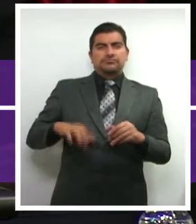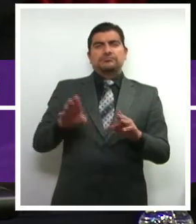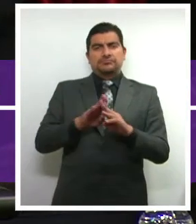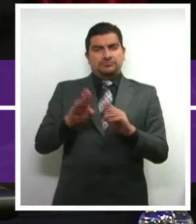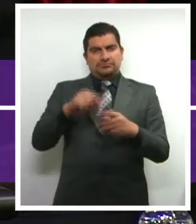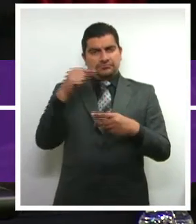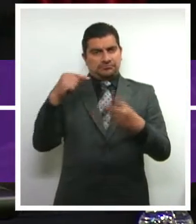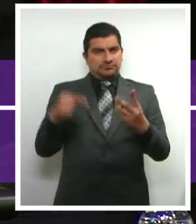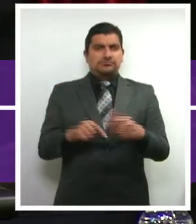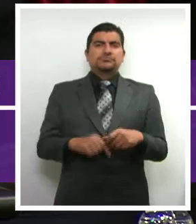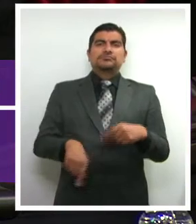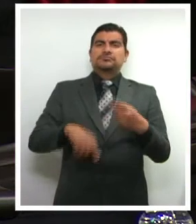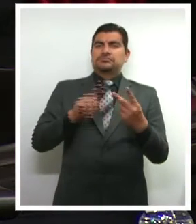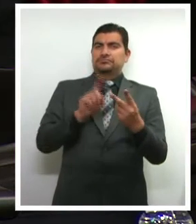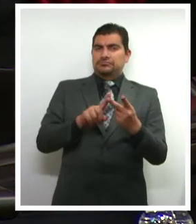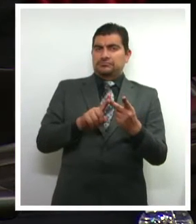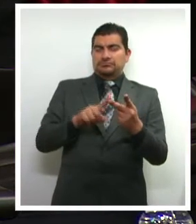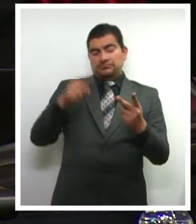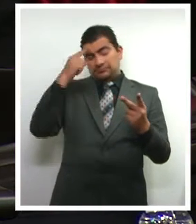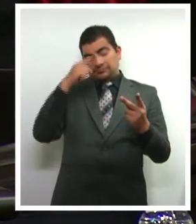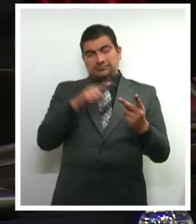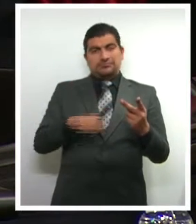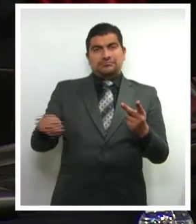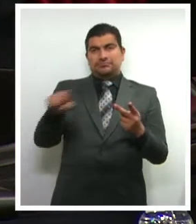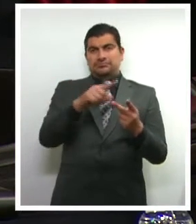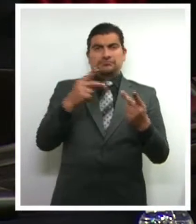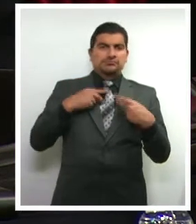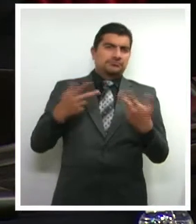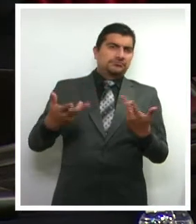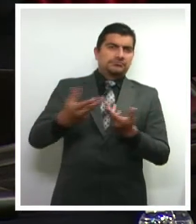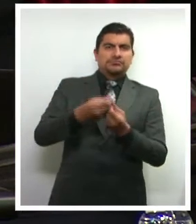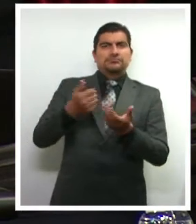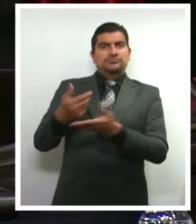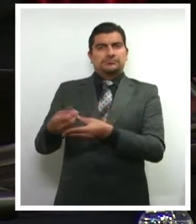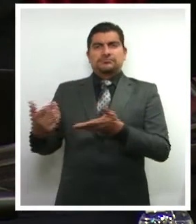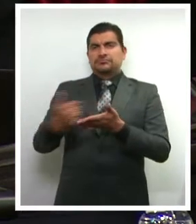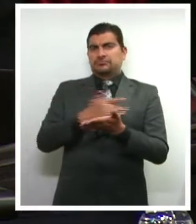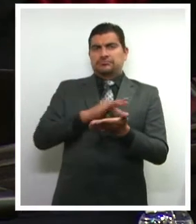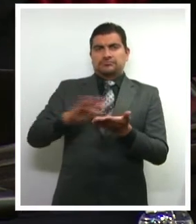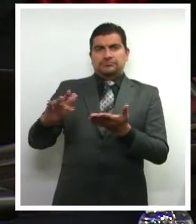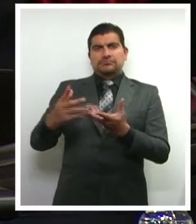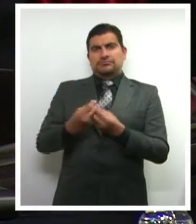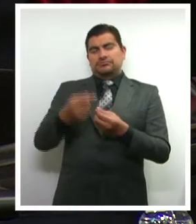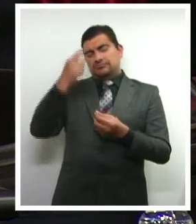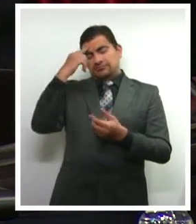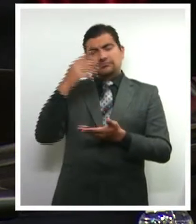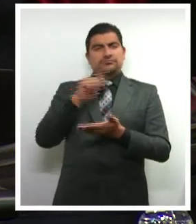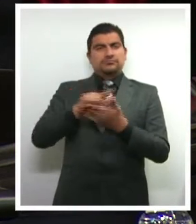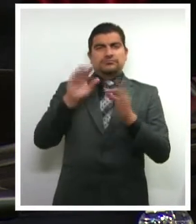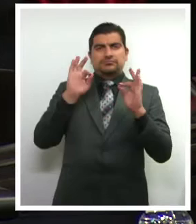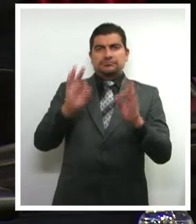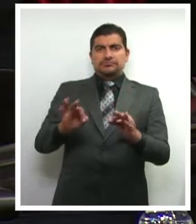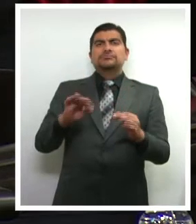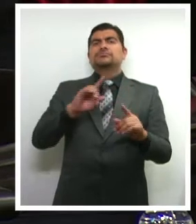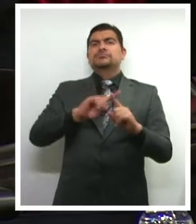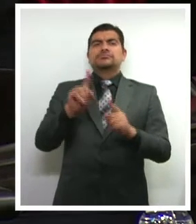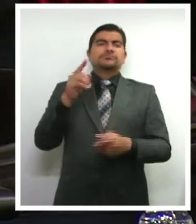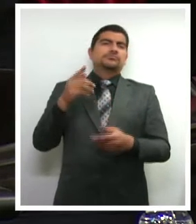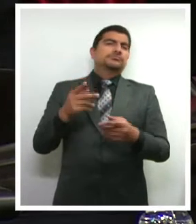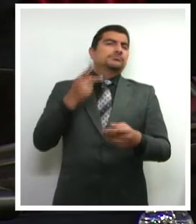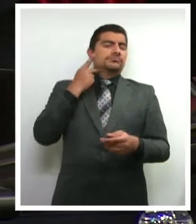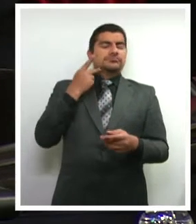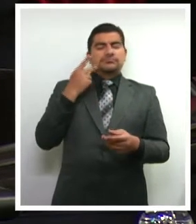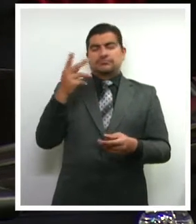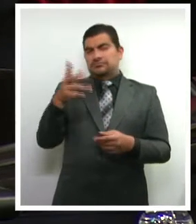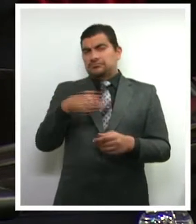2, apoyar la participación ciudadana a través de la transparencia sobre la formulación de políticas y la